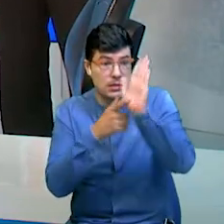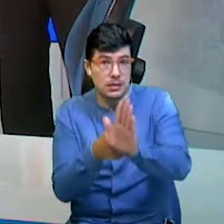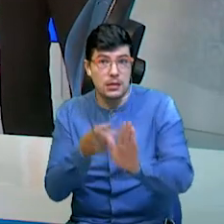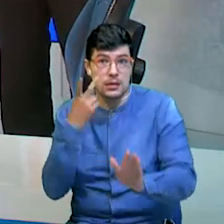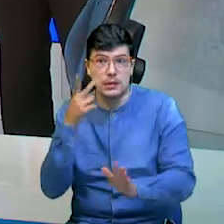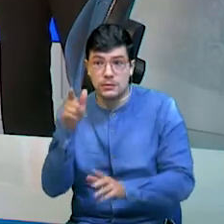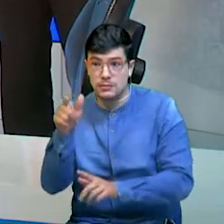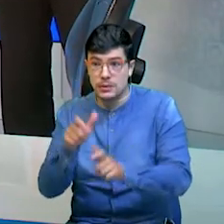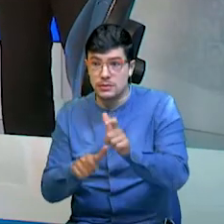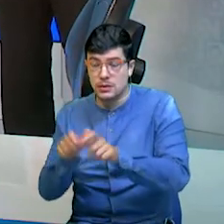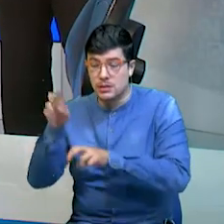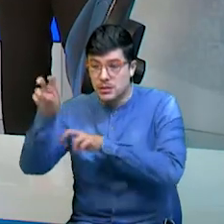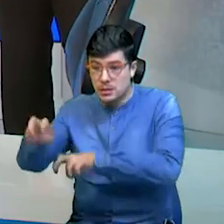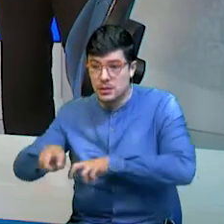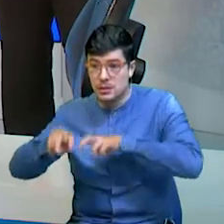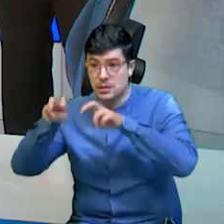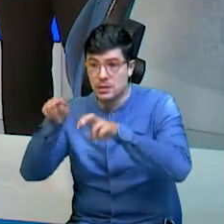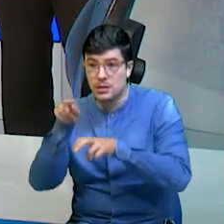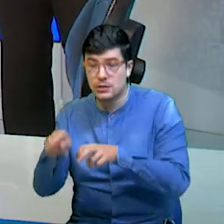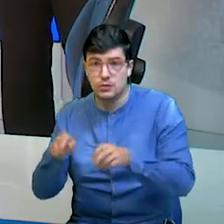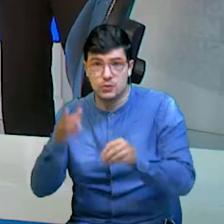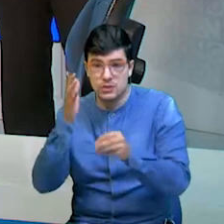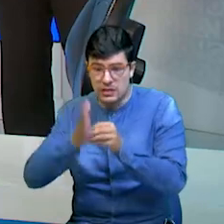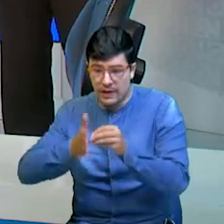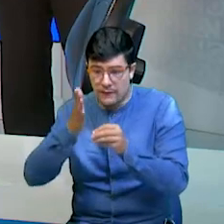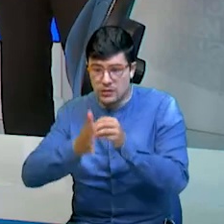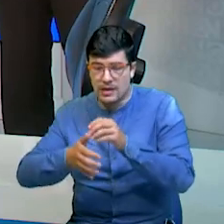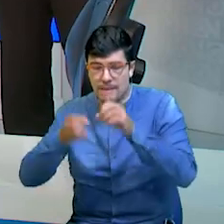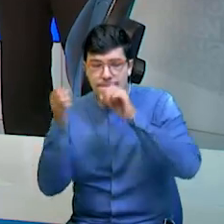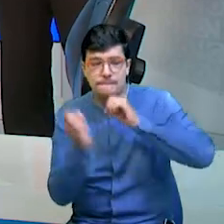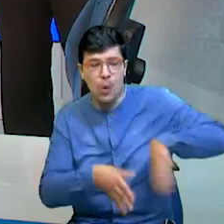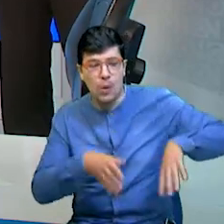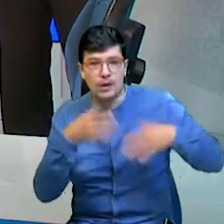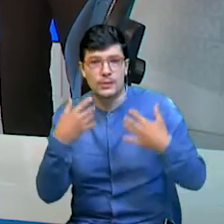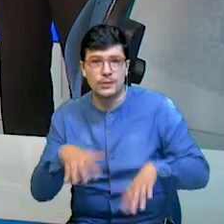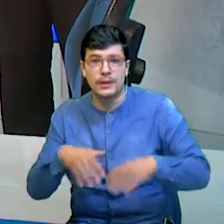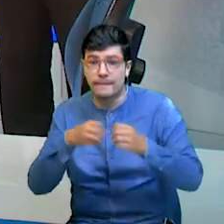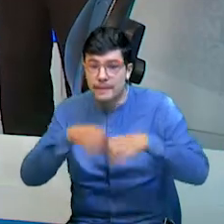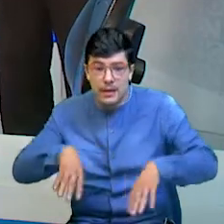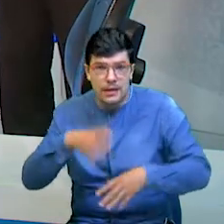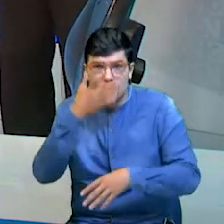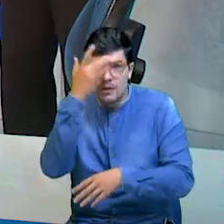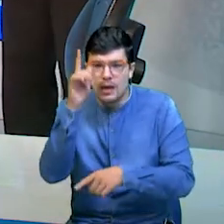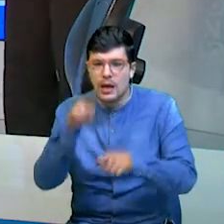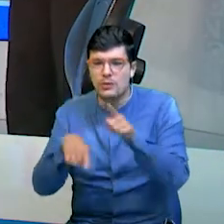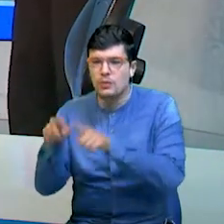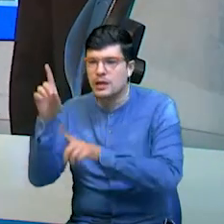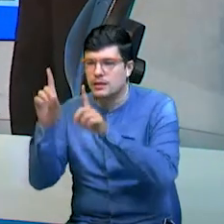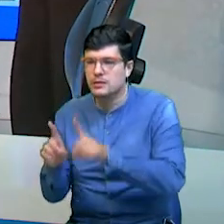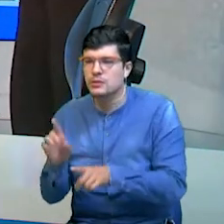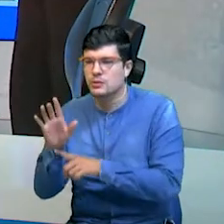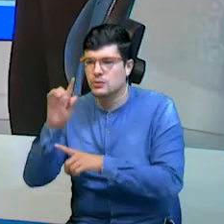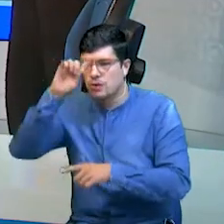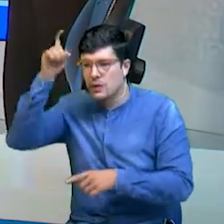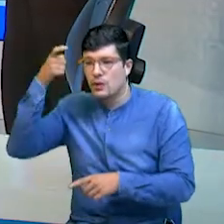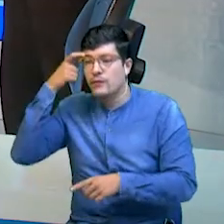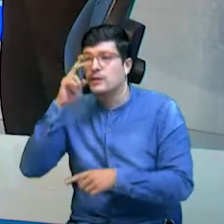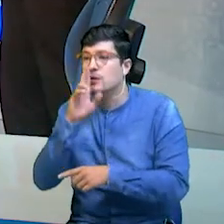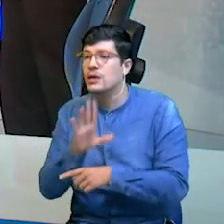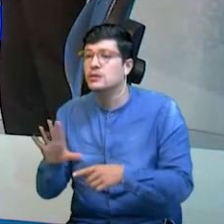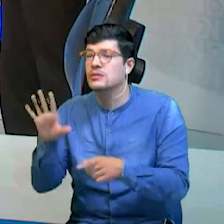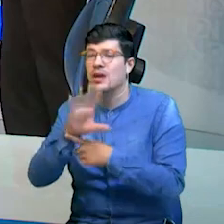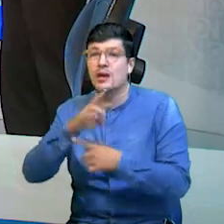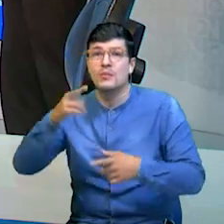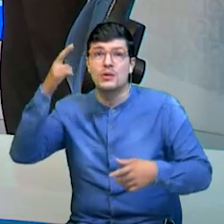los agricultores están botando la cebolla, se declaran en bancarrota debido a algunas decisiones que ha tomado el gobierno nacional. Por